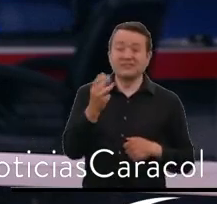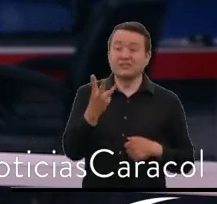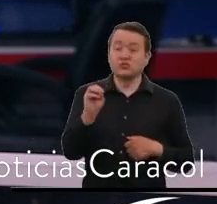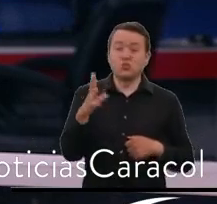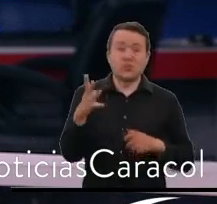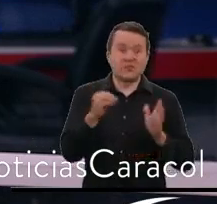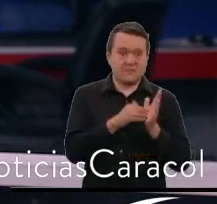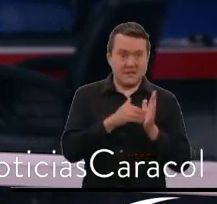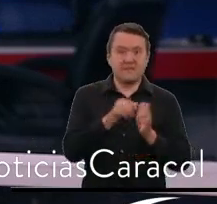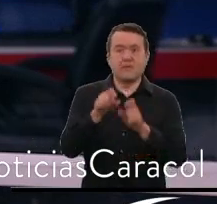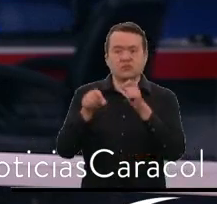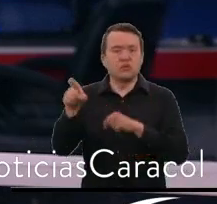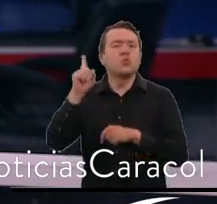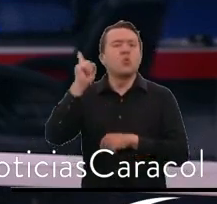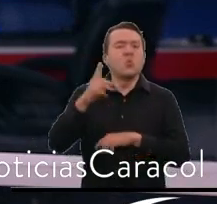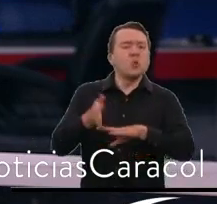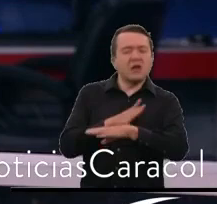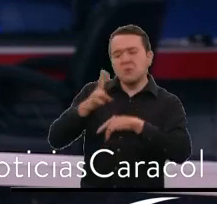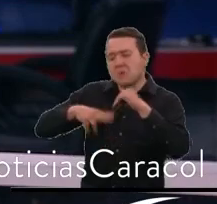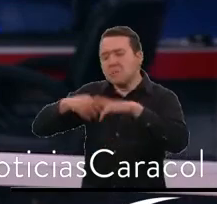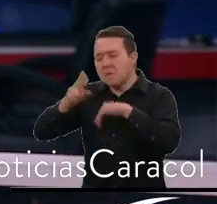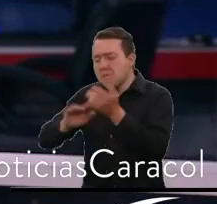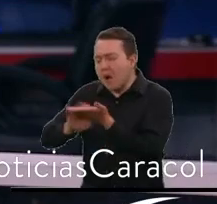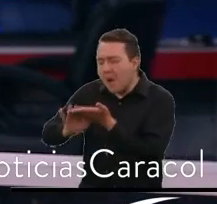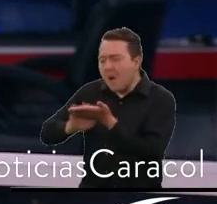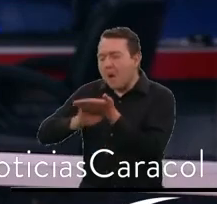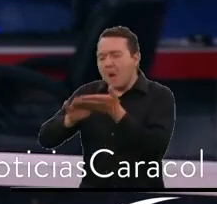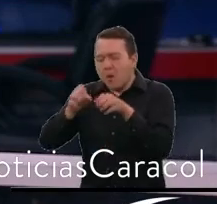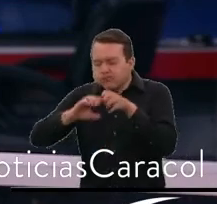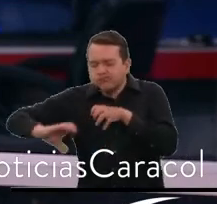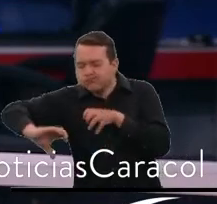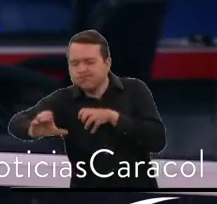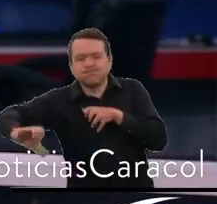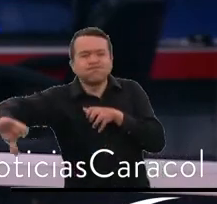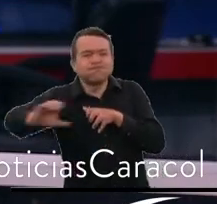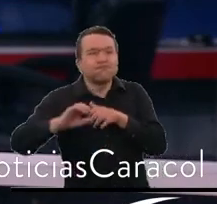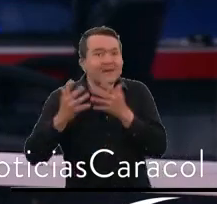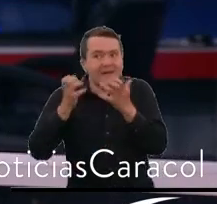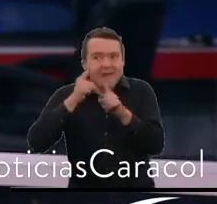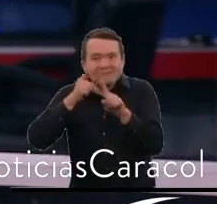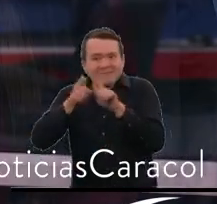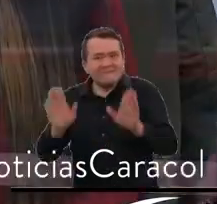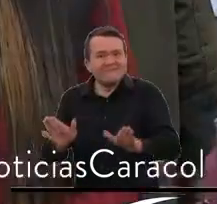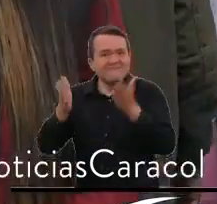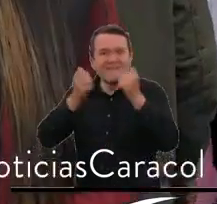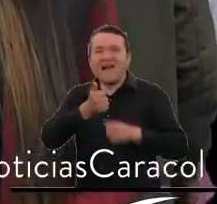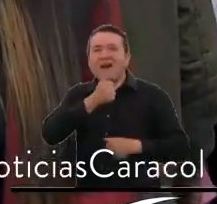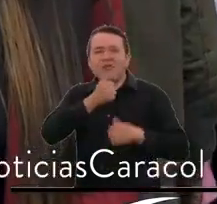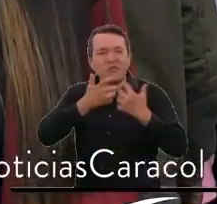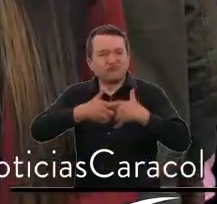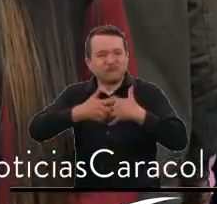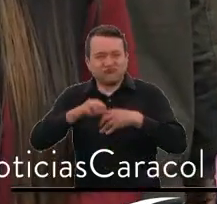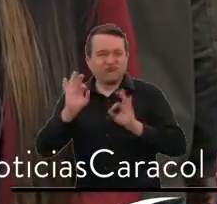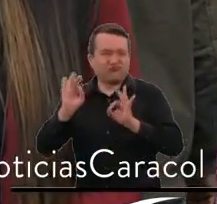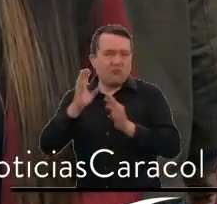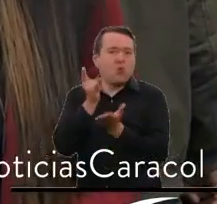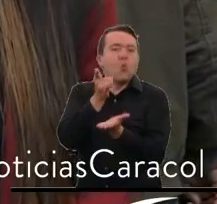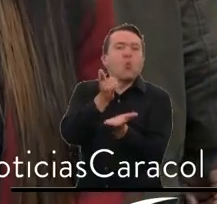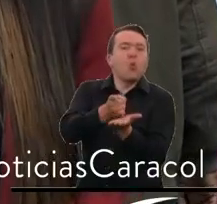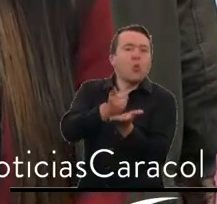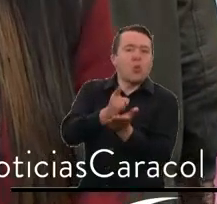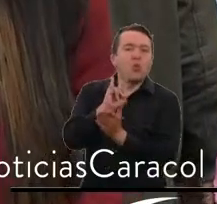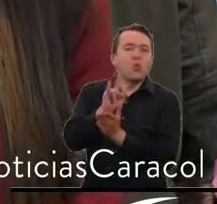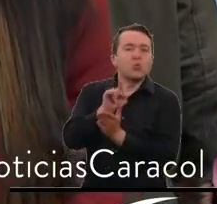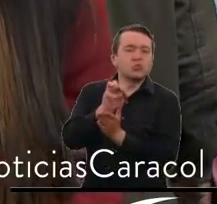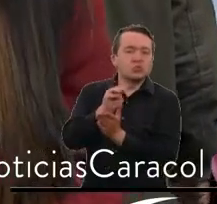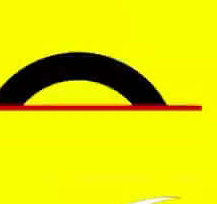que se presentó en una obra que espera mejorar el servicio de acueducto en la localidad de Usme. Luis Apolo, ¿cuándo se va a restablecer el